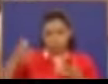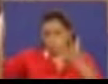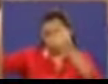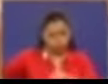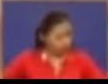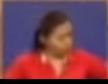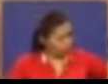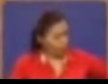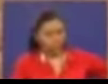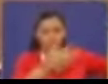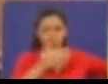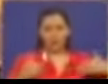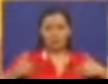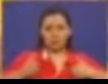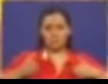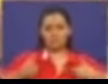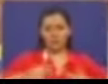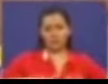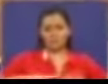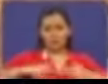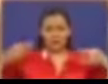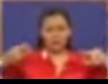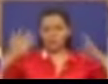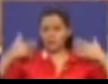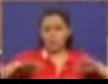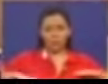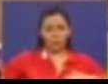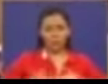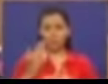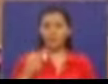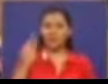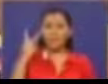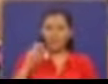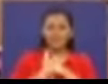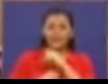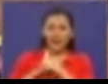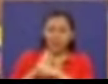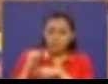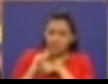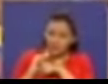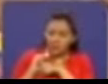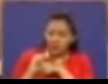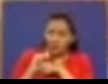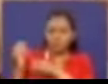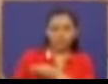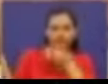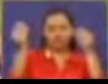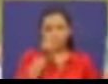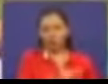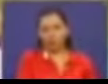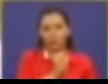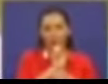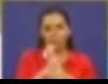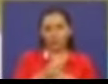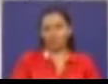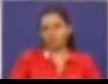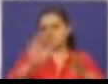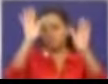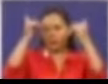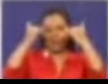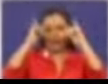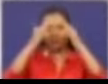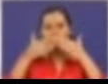estos ejemplares mejorados genéticamente. A nosotros nos costó 20 años, que a ustedes no les cueste esos 20 años. Tengan para que mejoren su